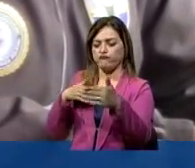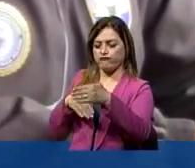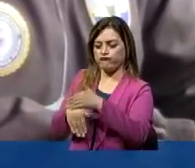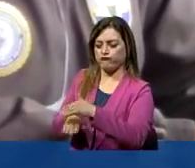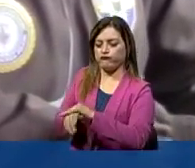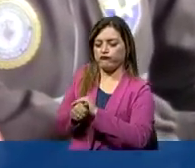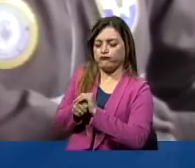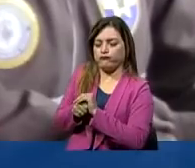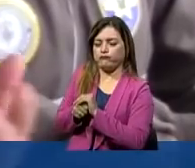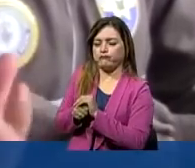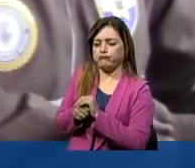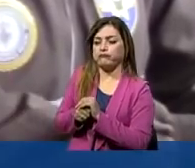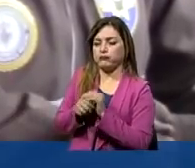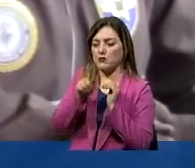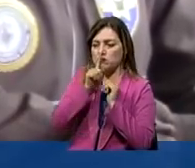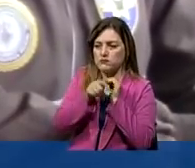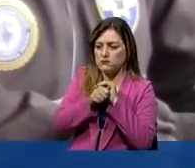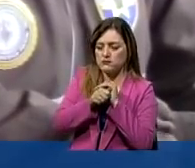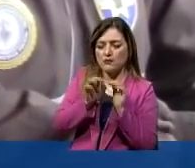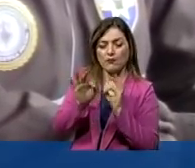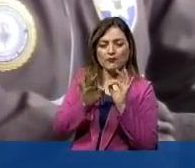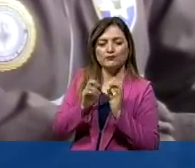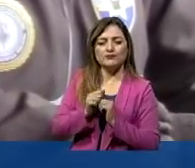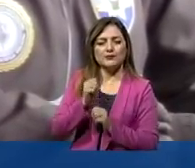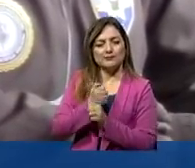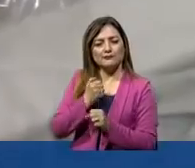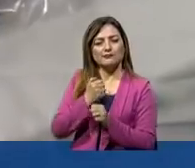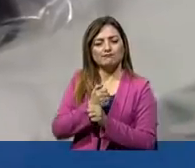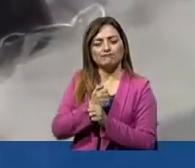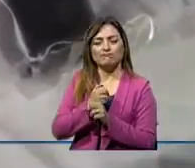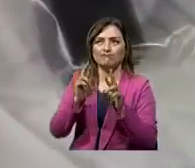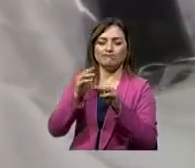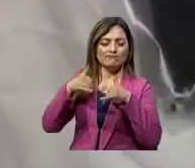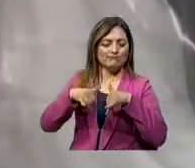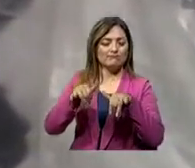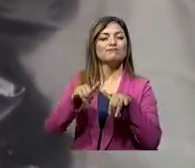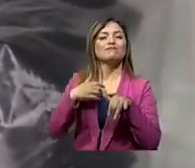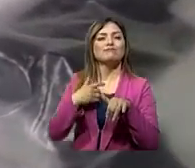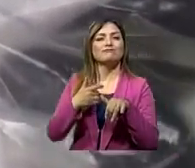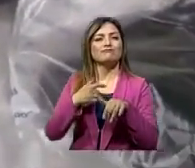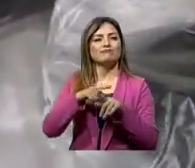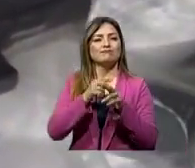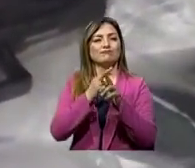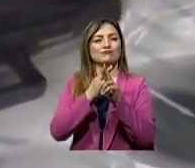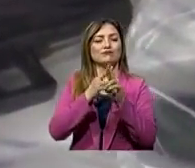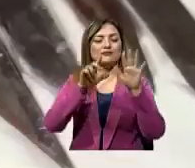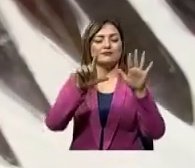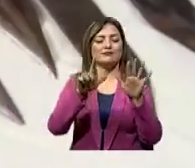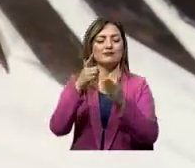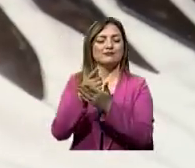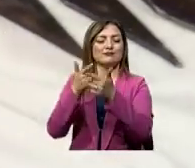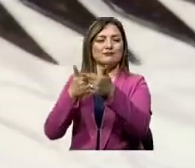trabajo constante, esperemos tener los mismos resultados positivos en beneficio de todos. Pero hay más: 7 armas de fuego cortas,